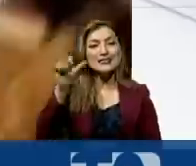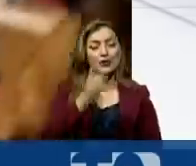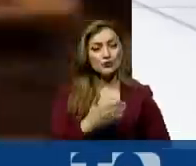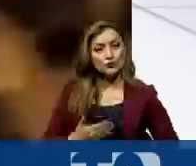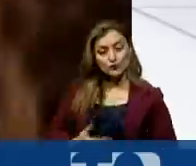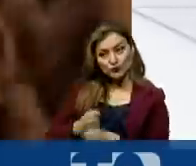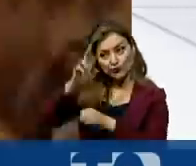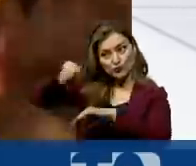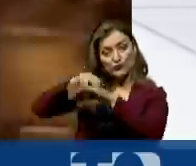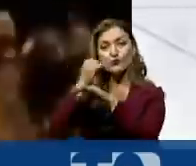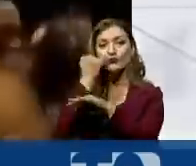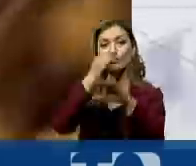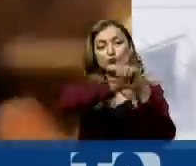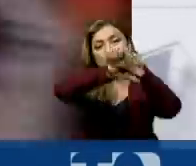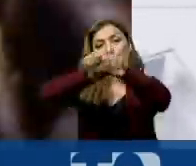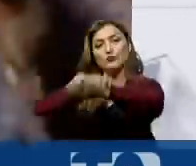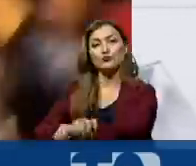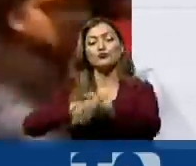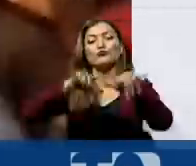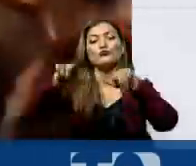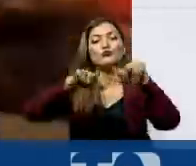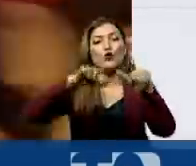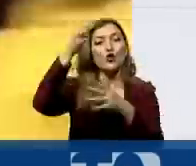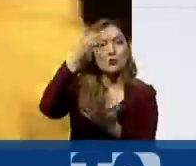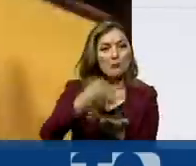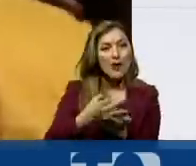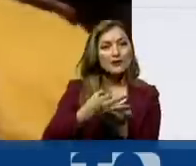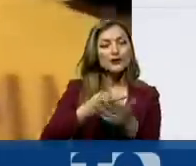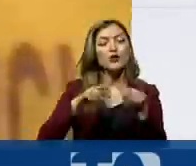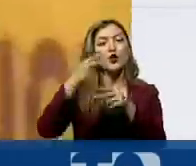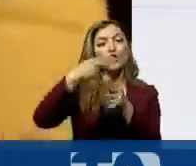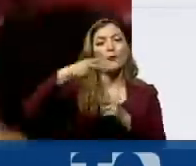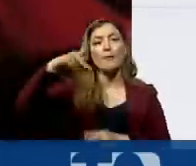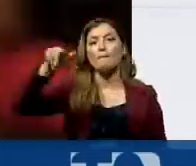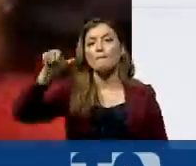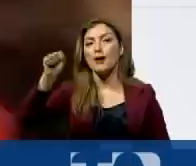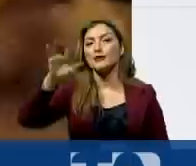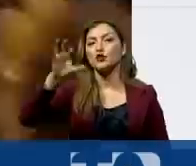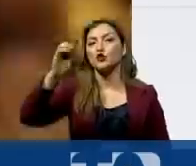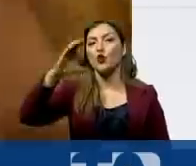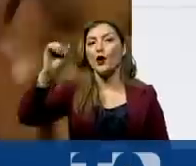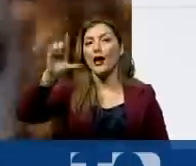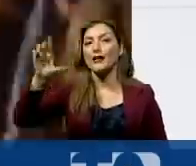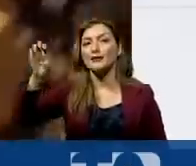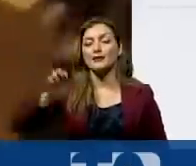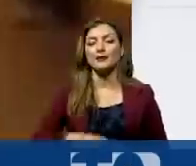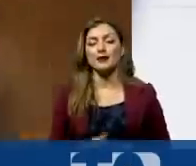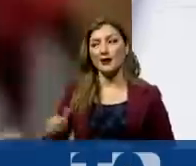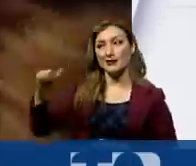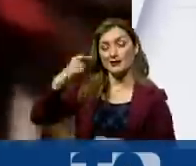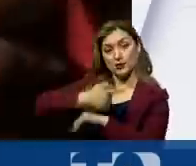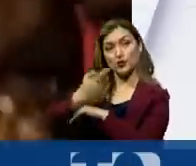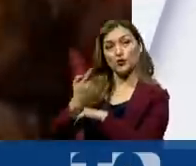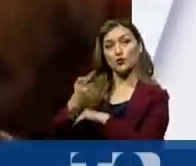dio en el sector de pastocalle en cotopaxi donde se había adonde estaba desde el día de ayer pues el